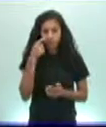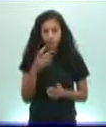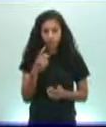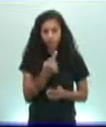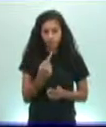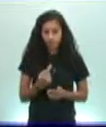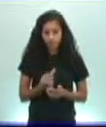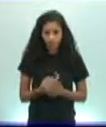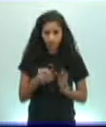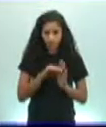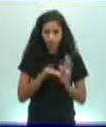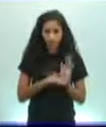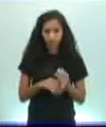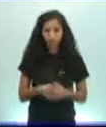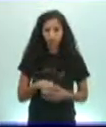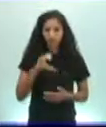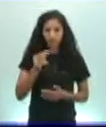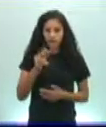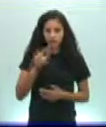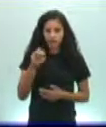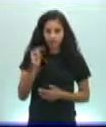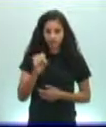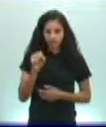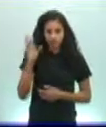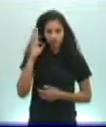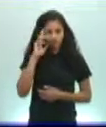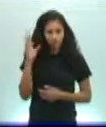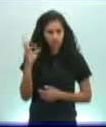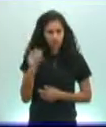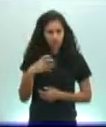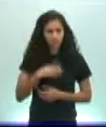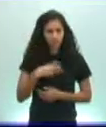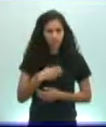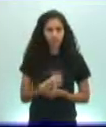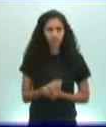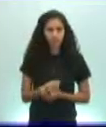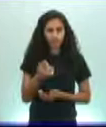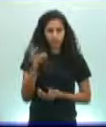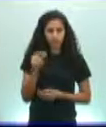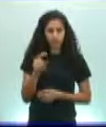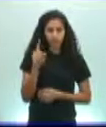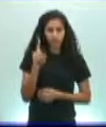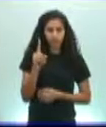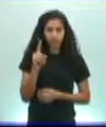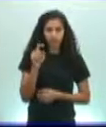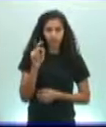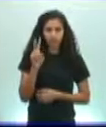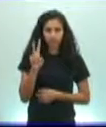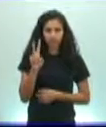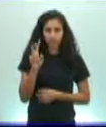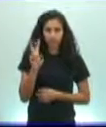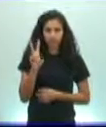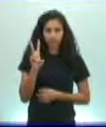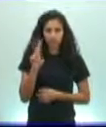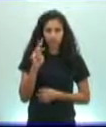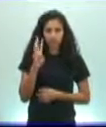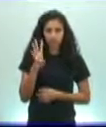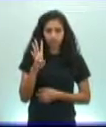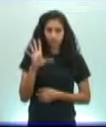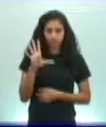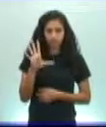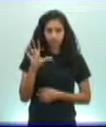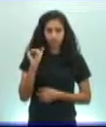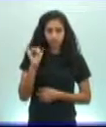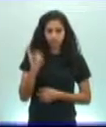cada una de sus partes. Caras. ¿Recuerdas cuántas caras tenemos? Vamos a contarlas. 1, 2, 3,